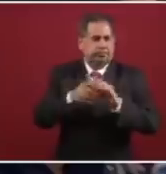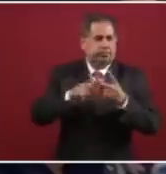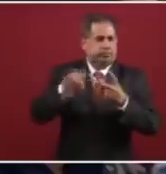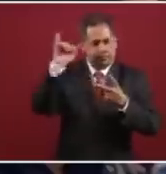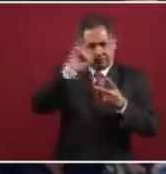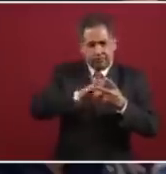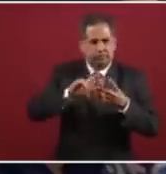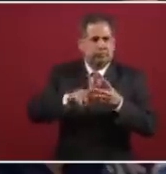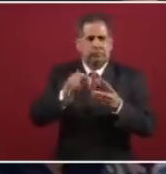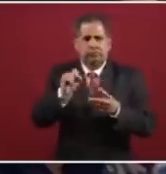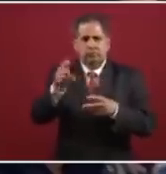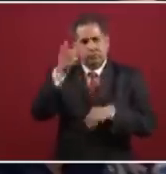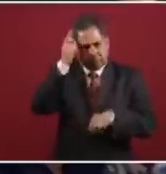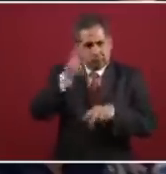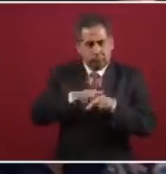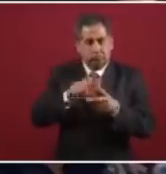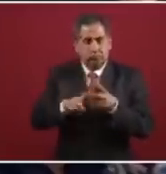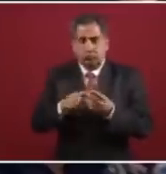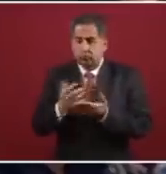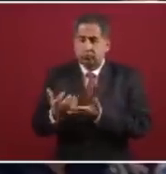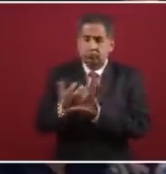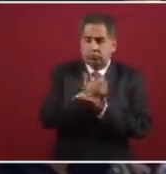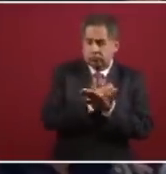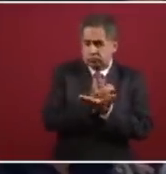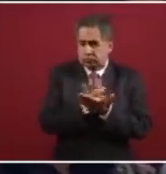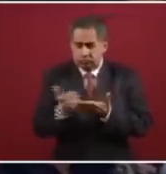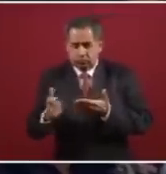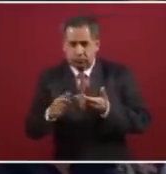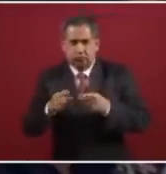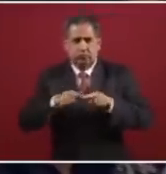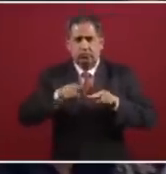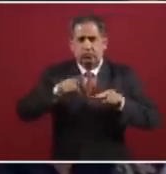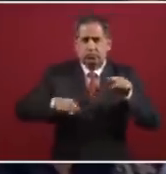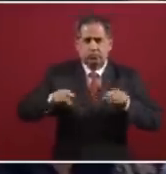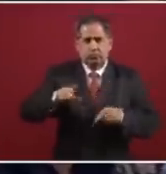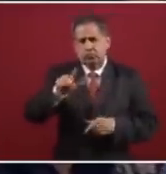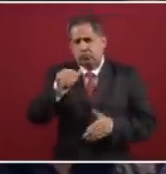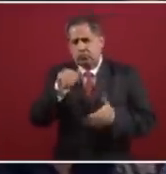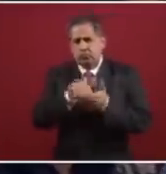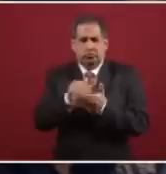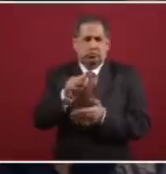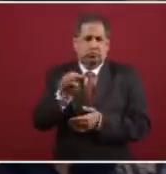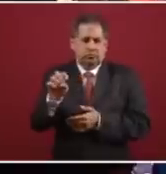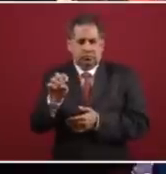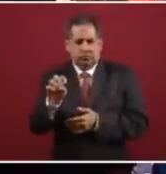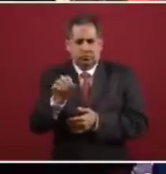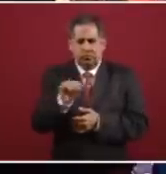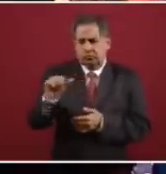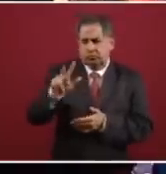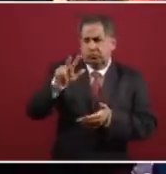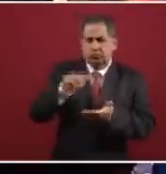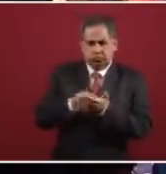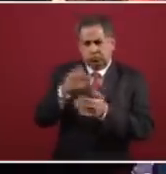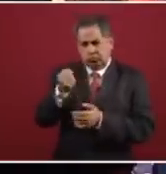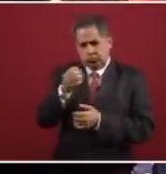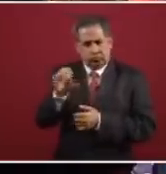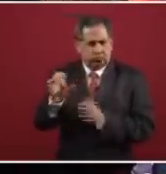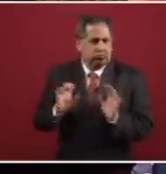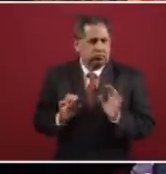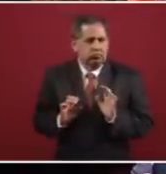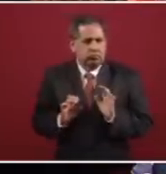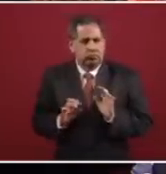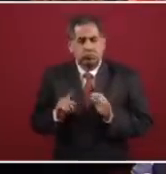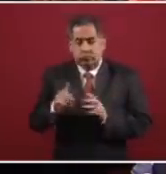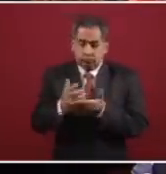departamento hasta subdirector, que su salario base fluctúa entre los 7,400 a los 8,900 pesos. Y